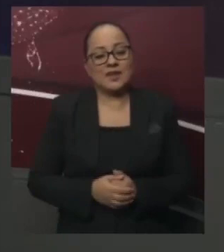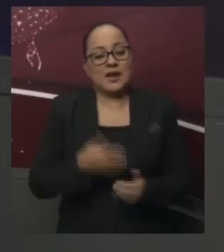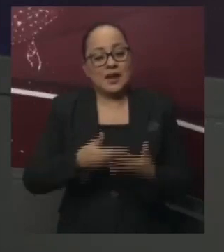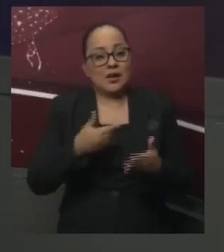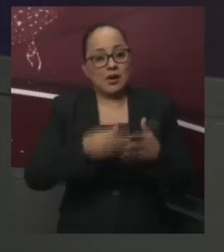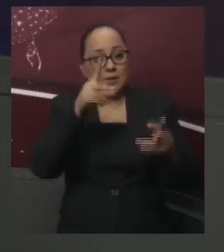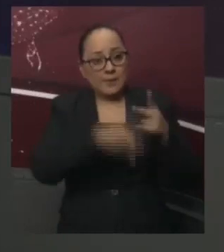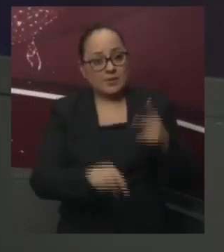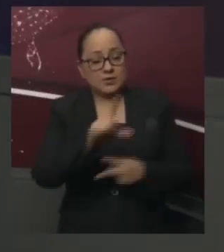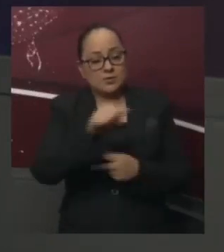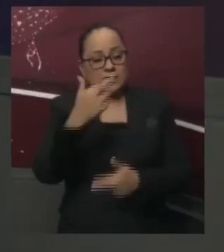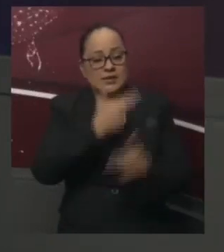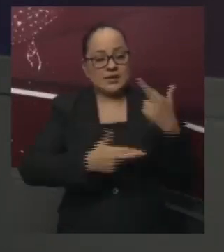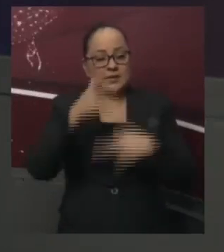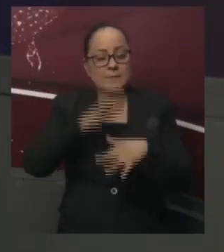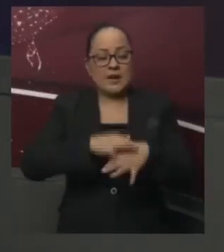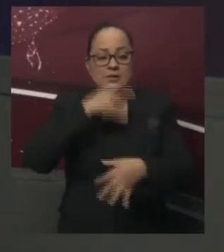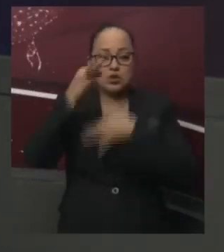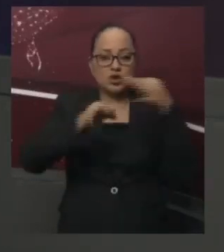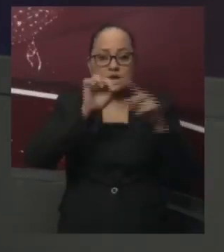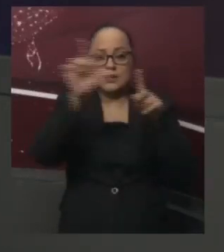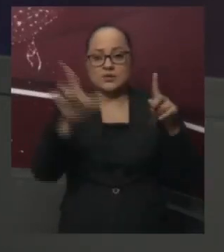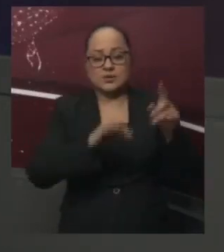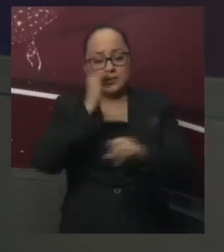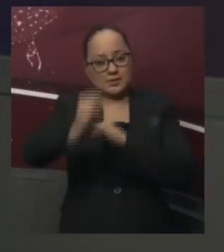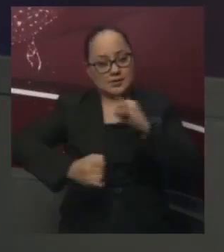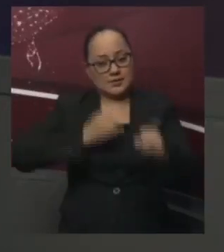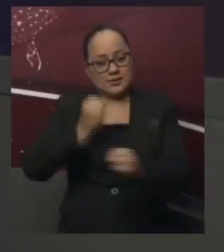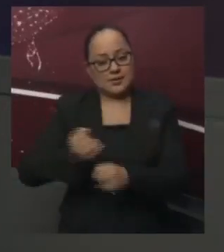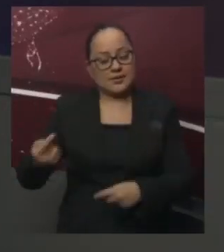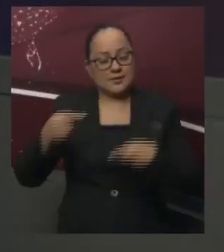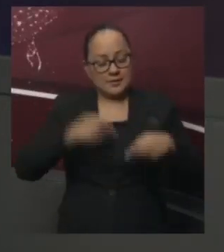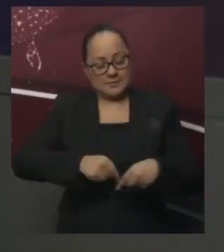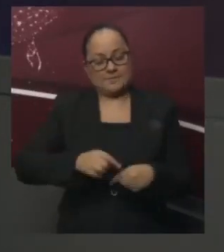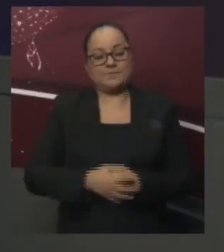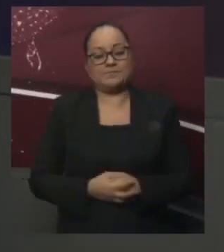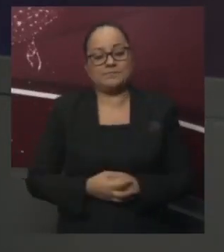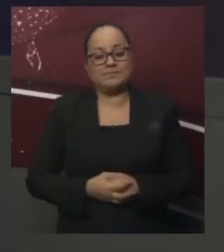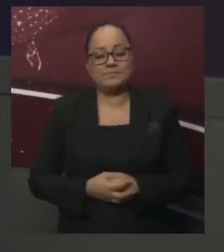pausa, será muy breve. Tenemos, por supuesto, la información nacional e internacional más relevante. Ya regresamos.